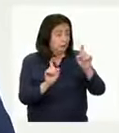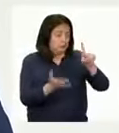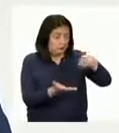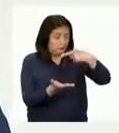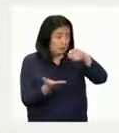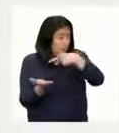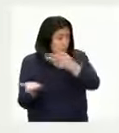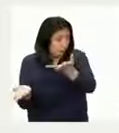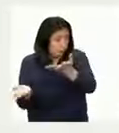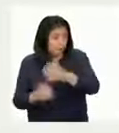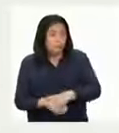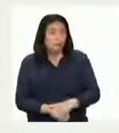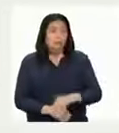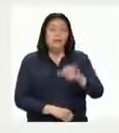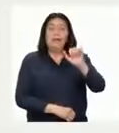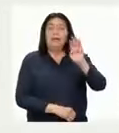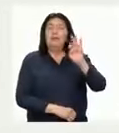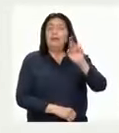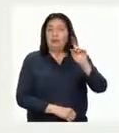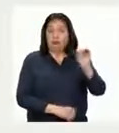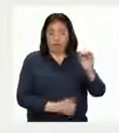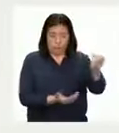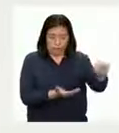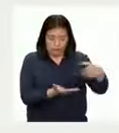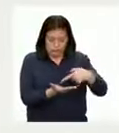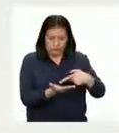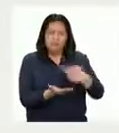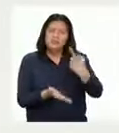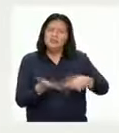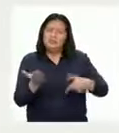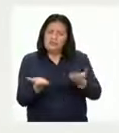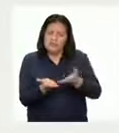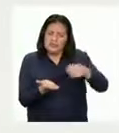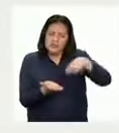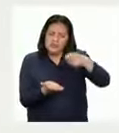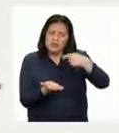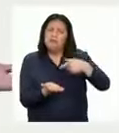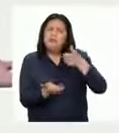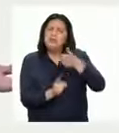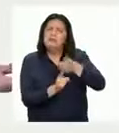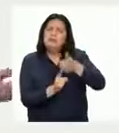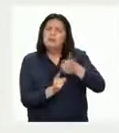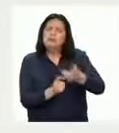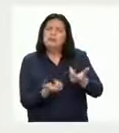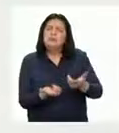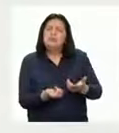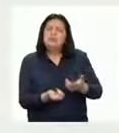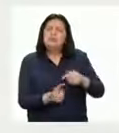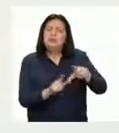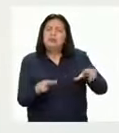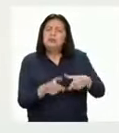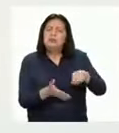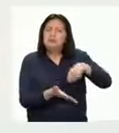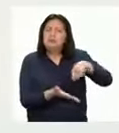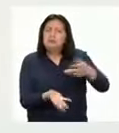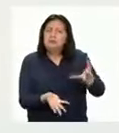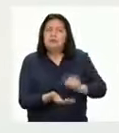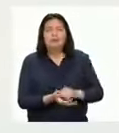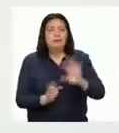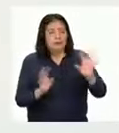Julia? Alberto nos escribió, ¿qué platos tradicionales se preparan en ese lugar?